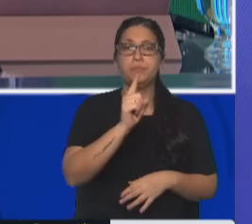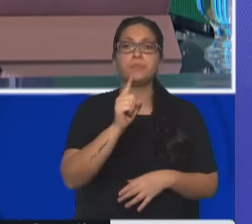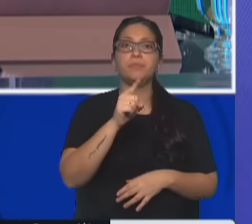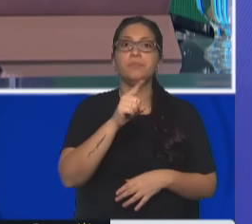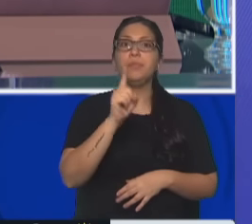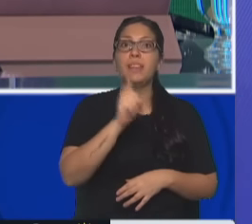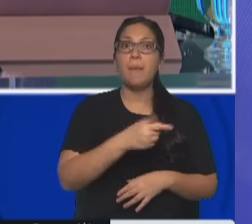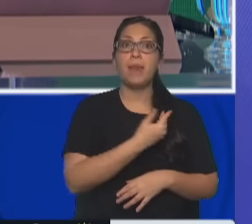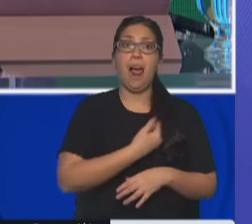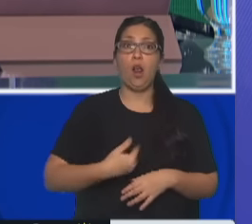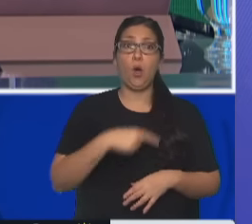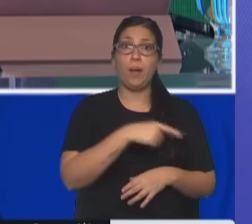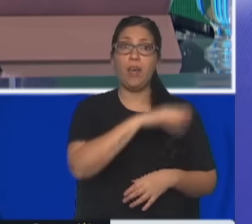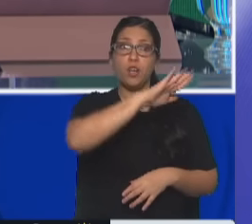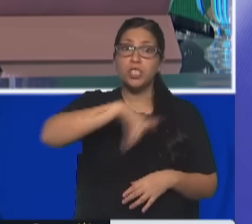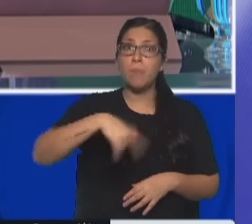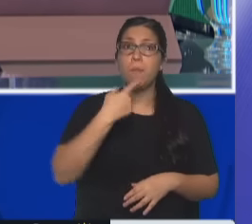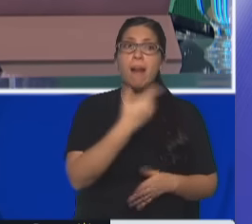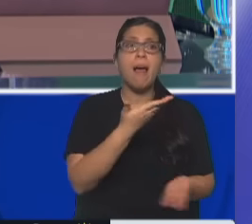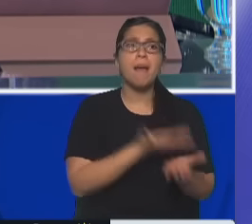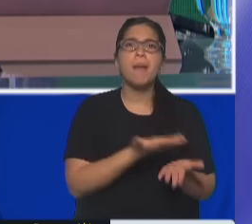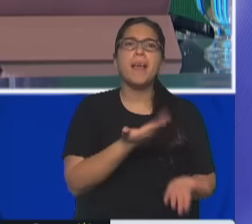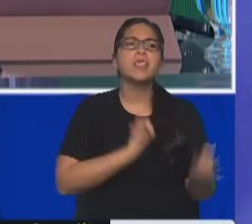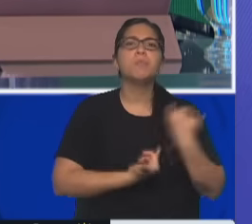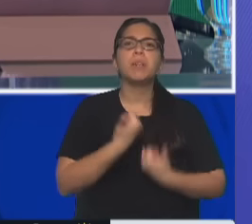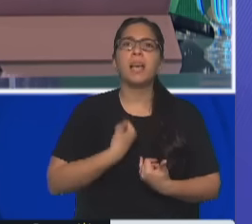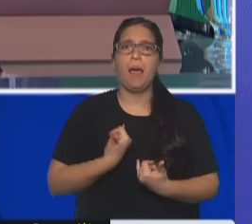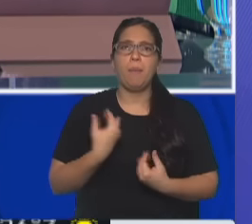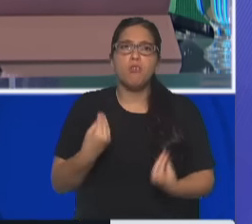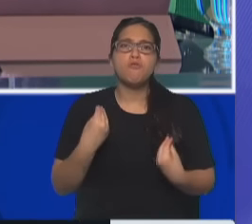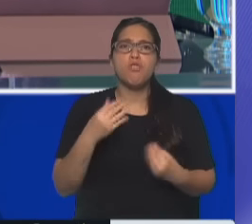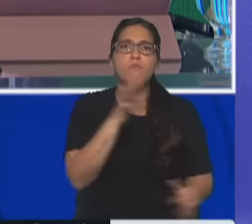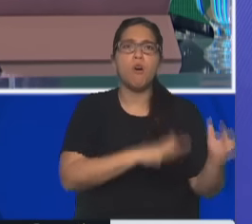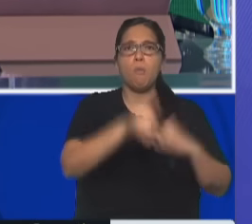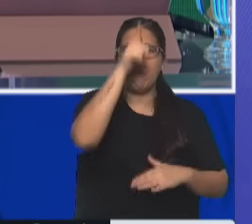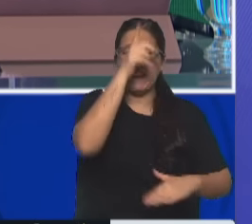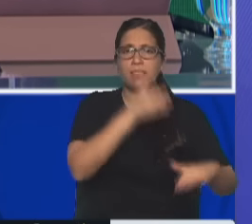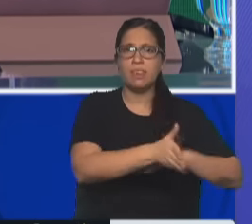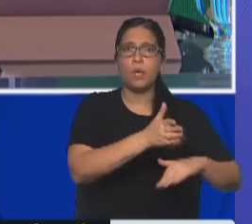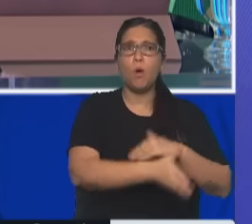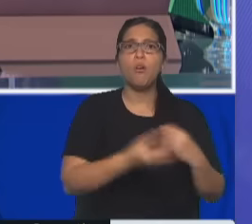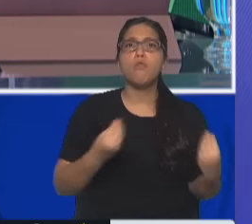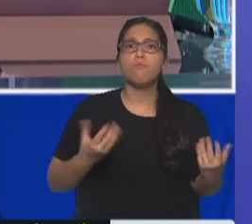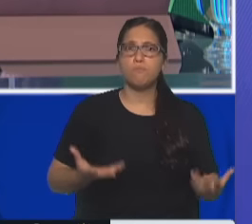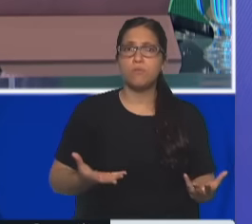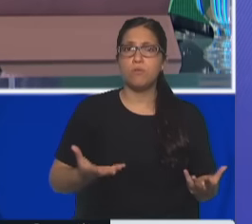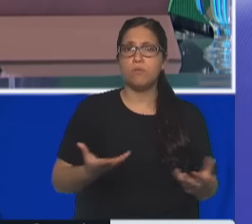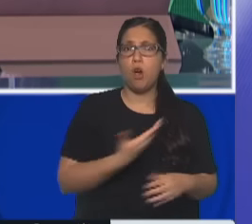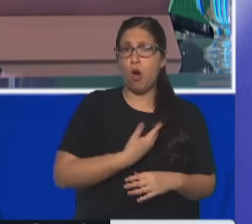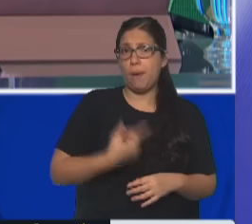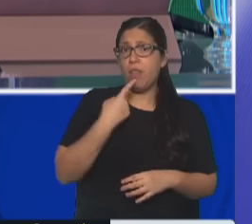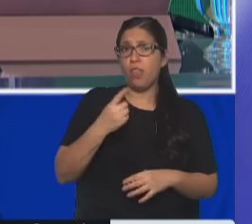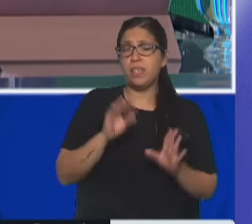al gobernador pidiéndole explicaciones de cómo se llevó adelante este operativo que además vale recordar, el gobernador considera que